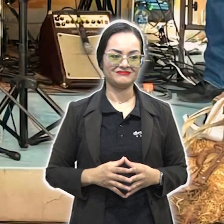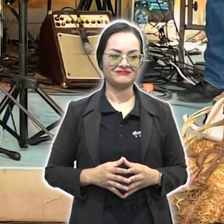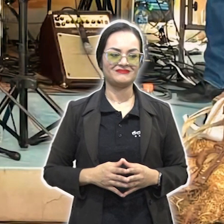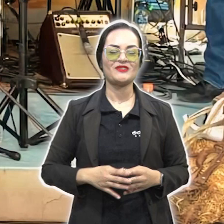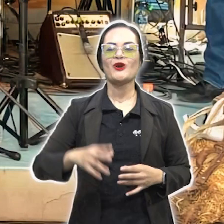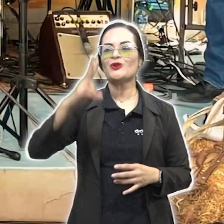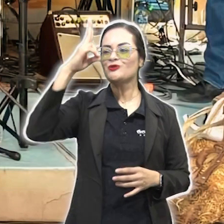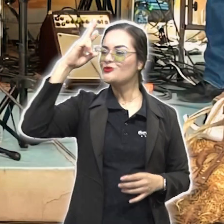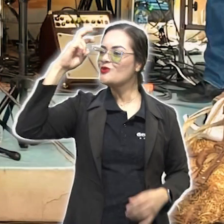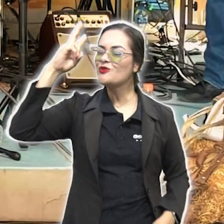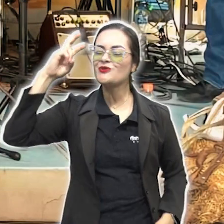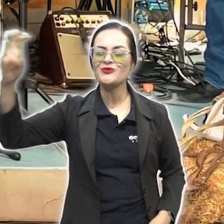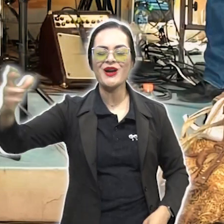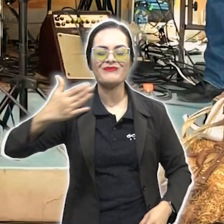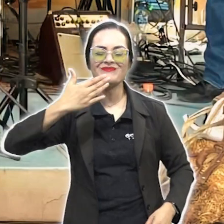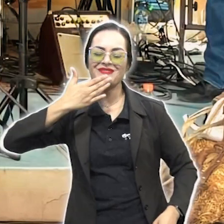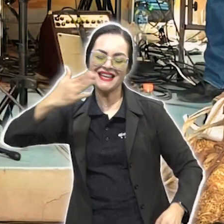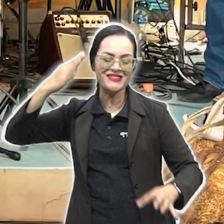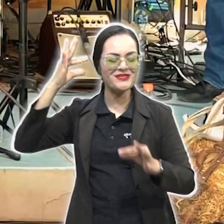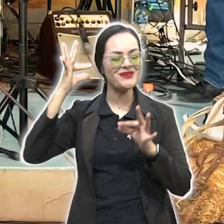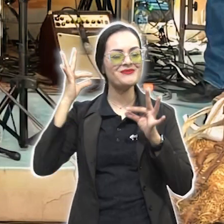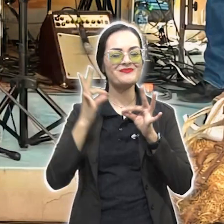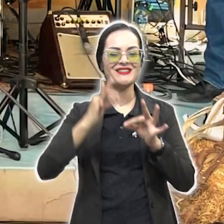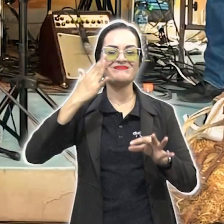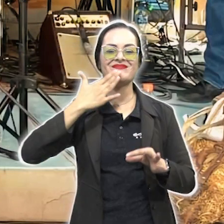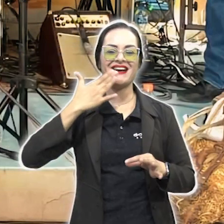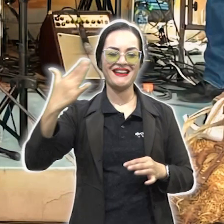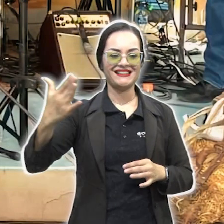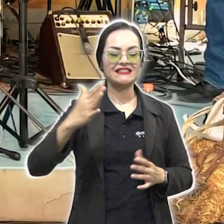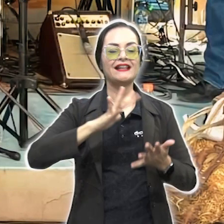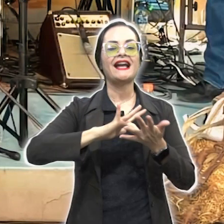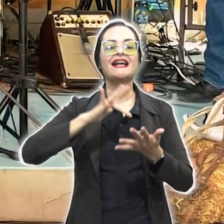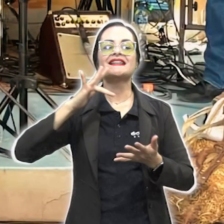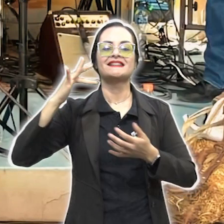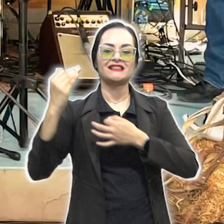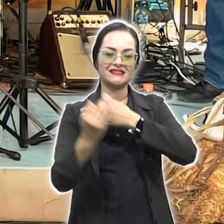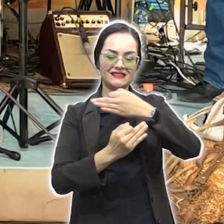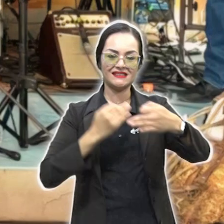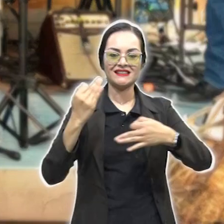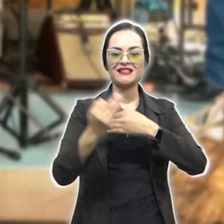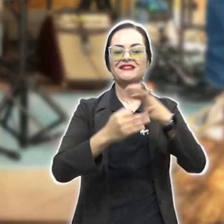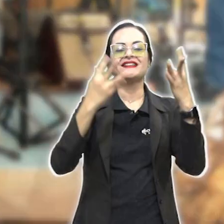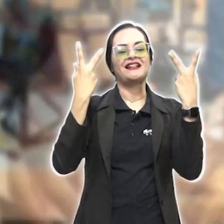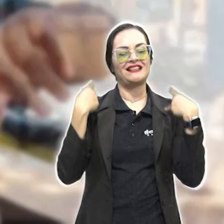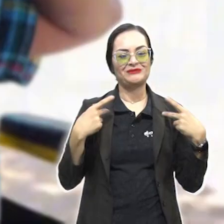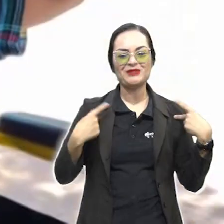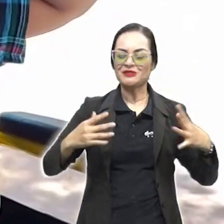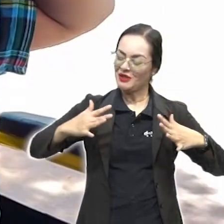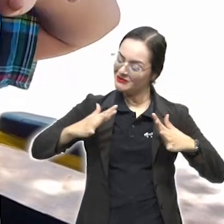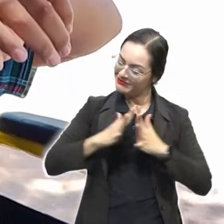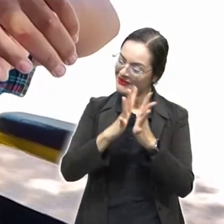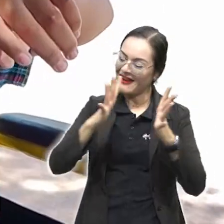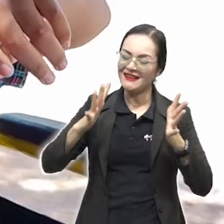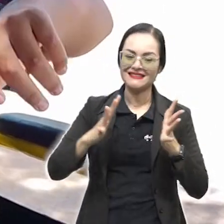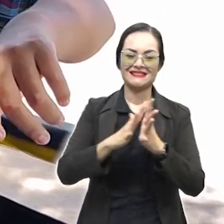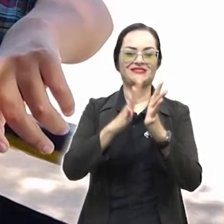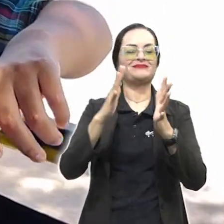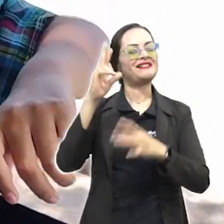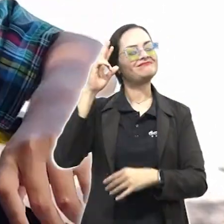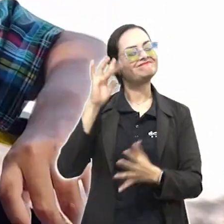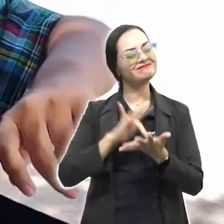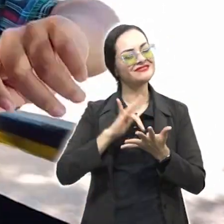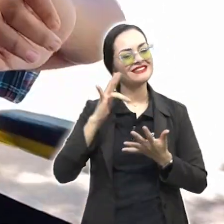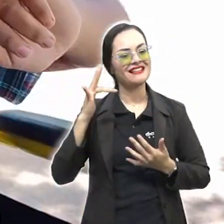Su sueño fue cumplido. Gracias a todos los que participaron para que se hiciera